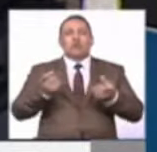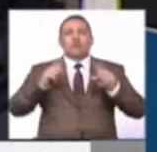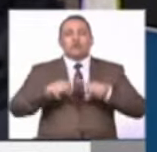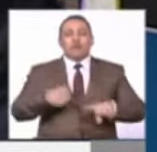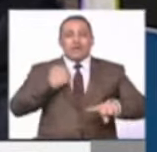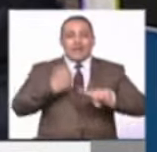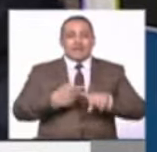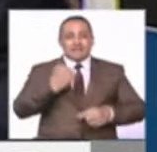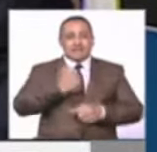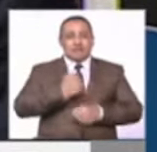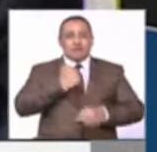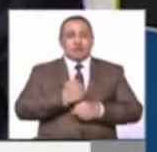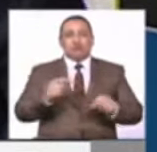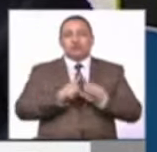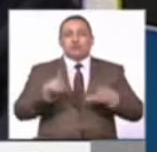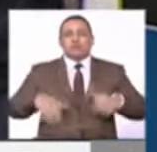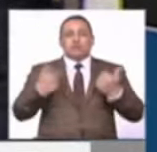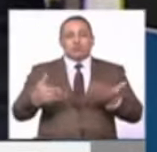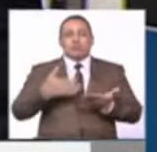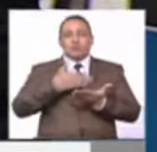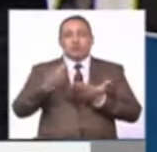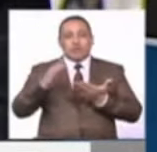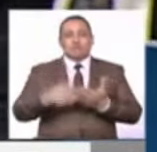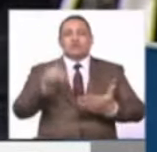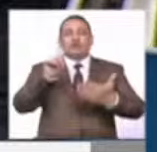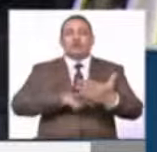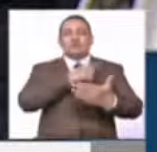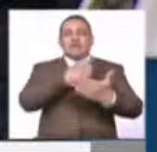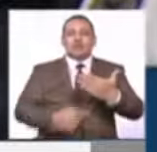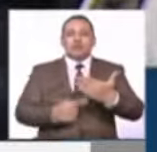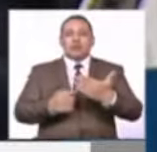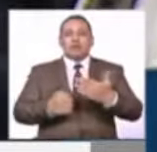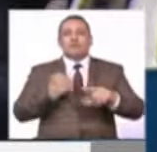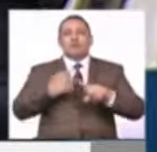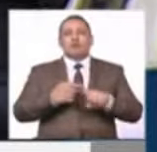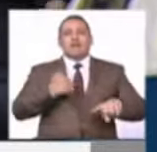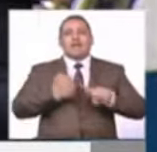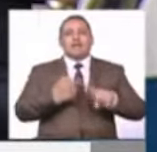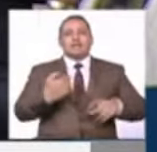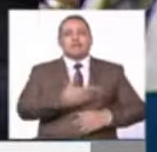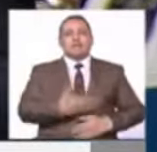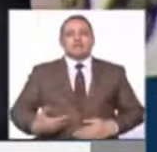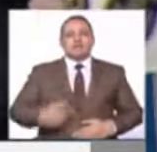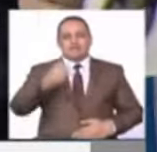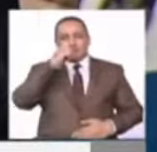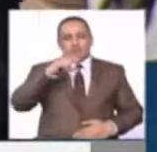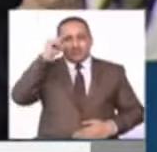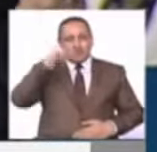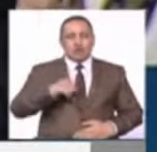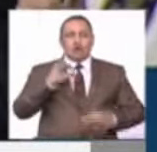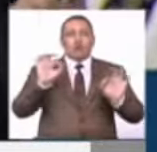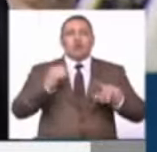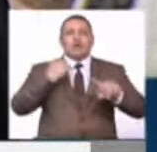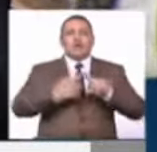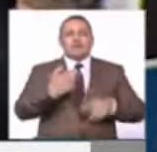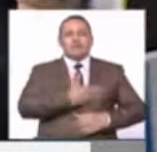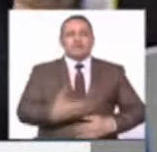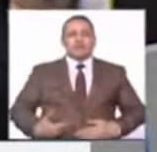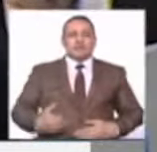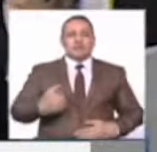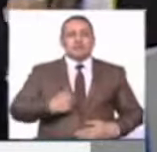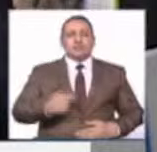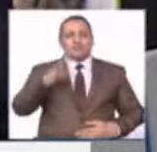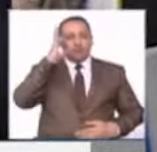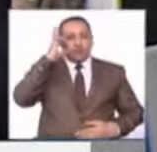exfuncionario no se le puede destituir se le inhabilita nada más por ejemplo al expresidente vizcarra o al ex presidente fujimori fue